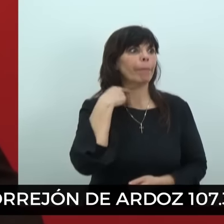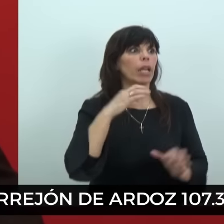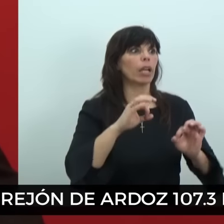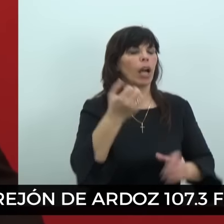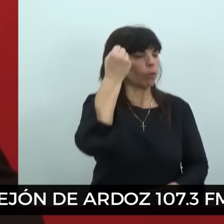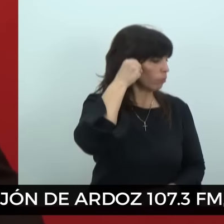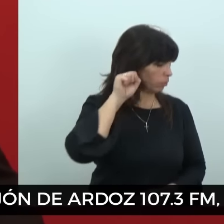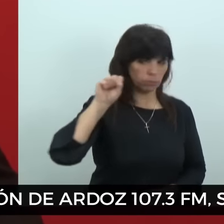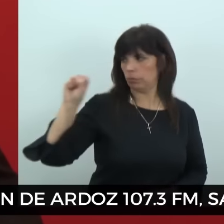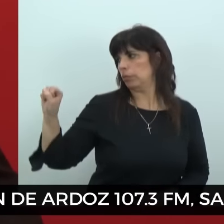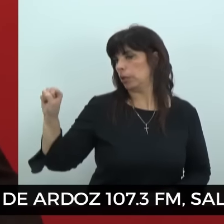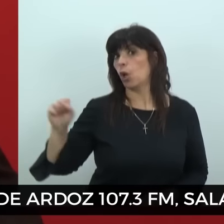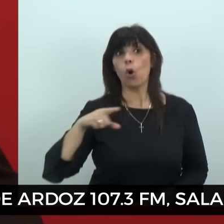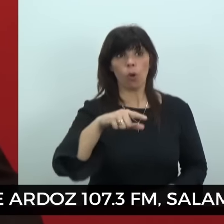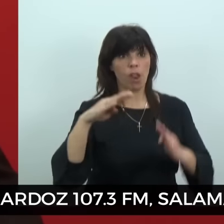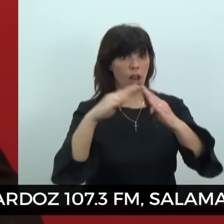con la esposa de Botifa,